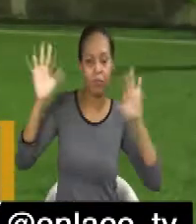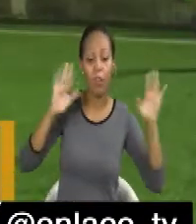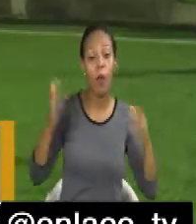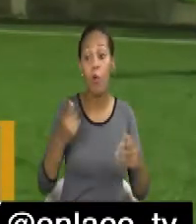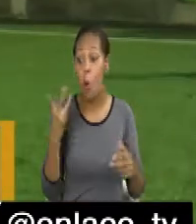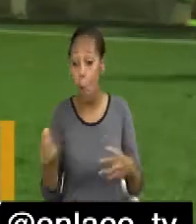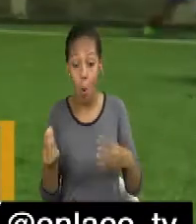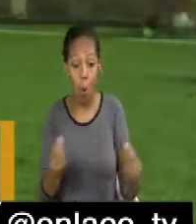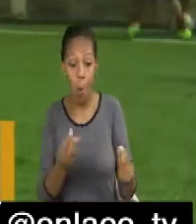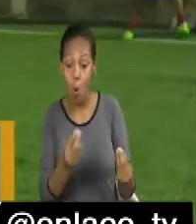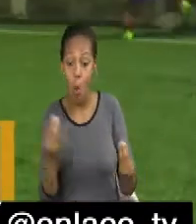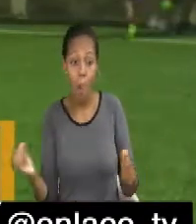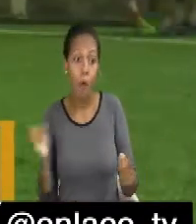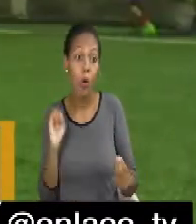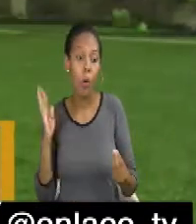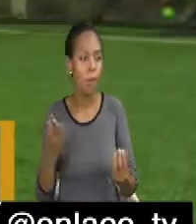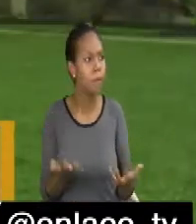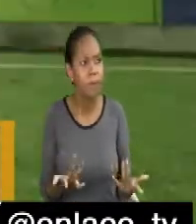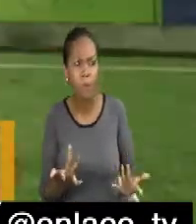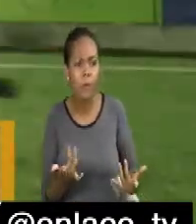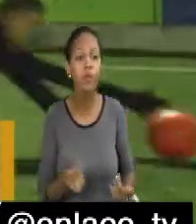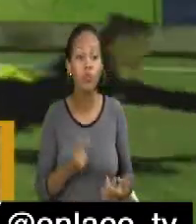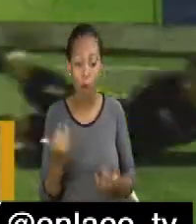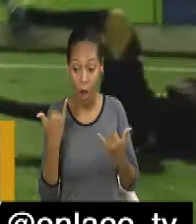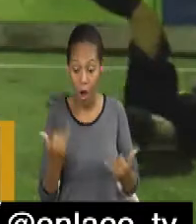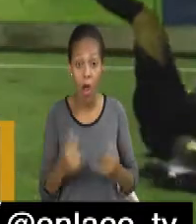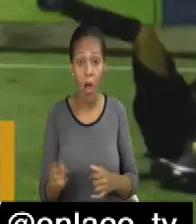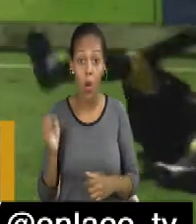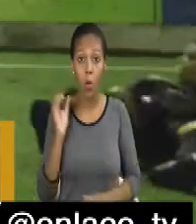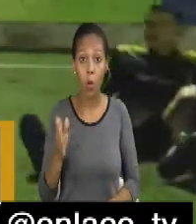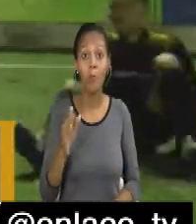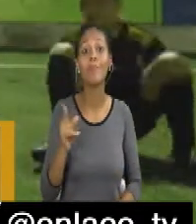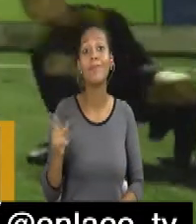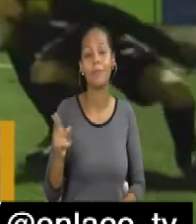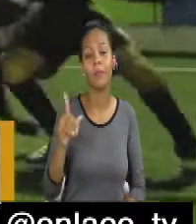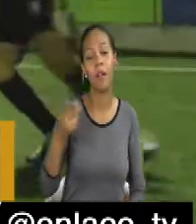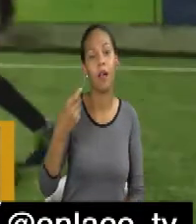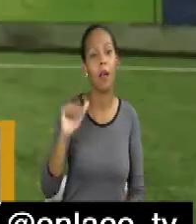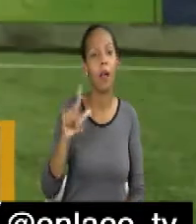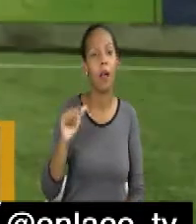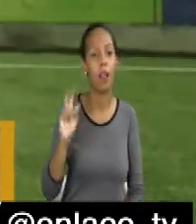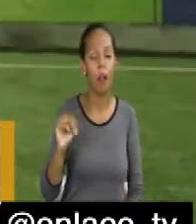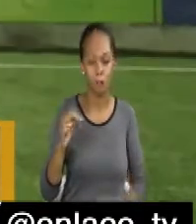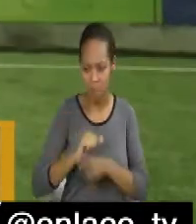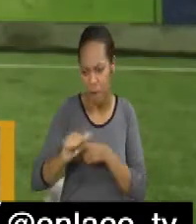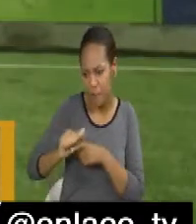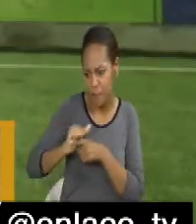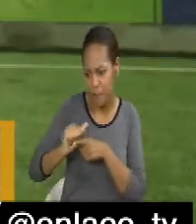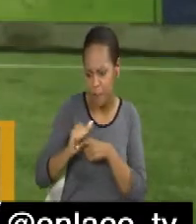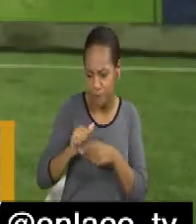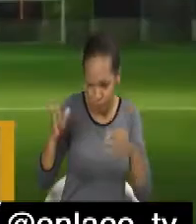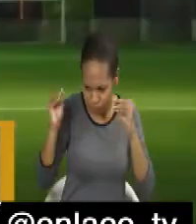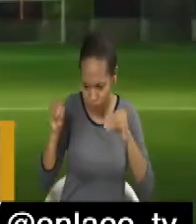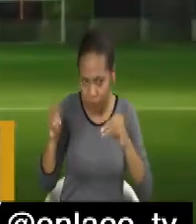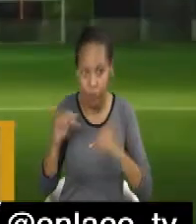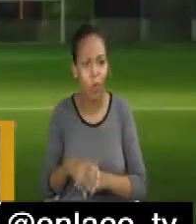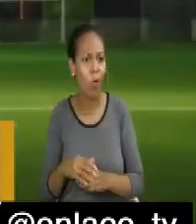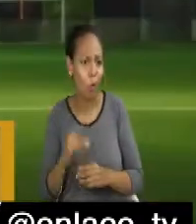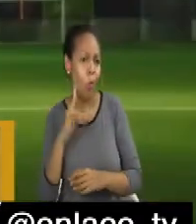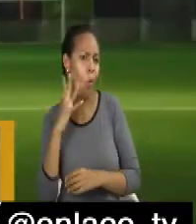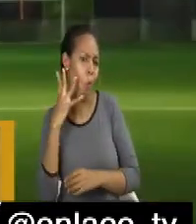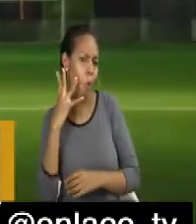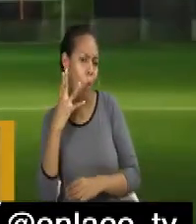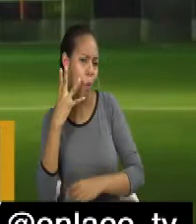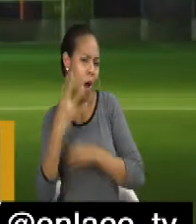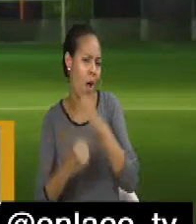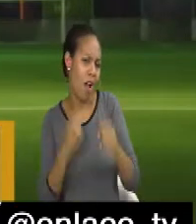la ciudad. Es así que desde ya el Club Deportivo Galán prepara a sus deportistas para este campeonato. Ya es una preparación de hace 4 años.